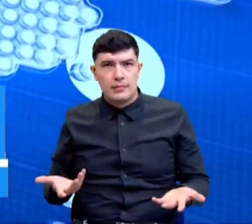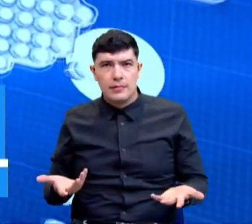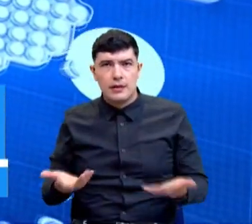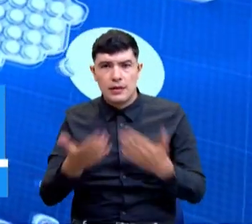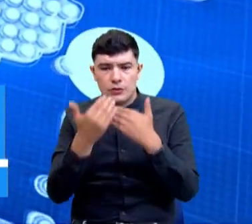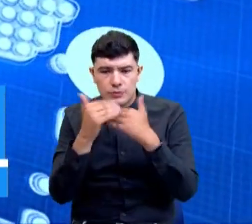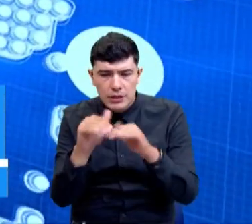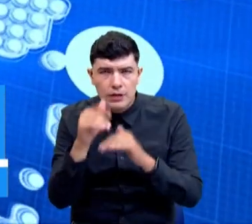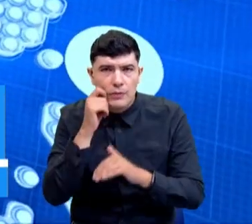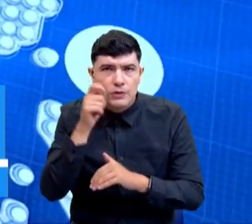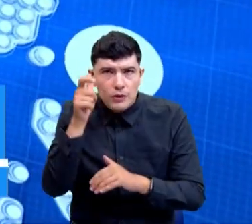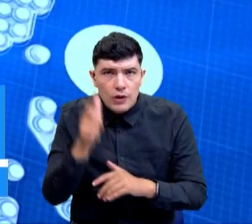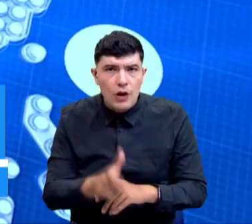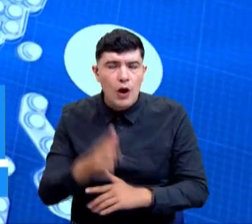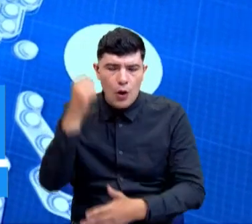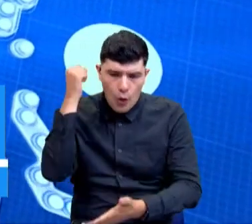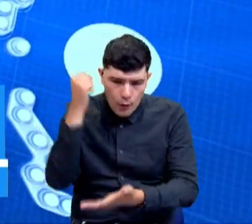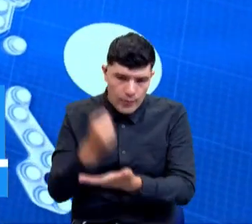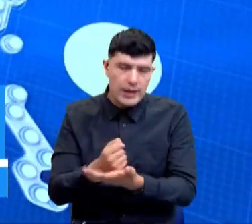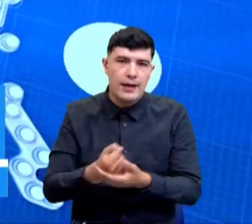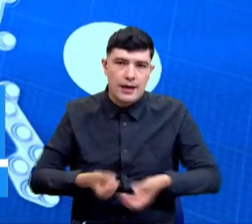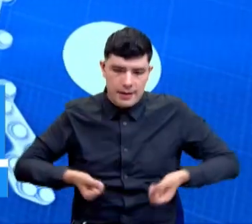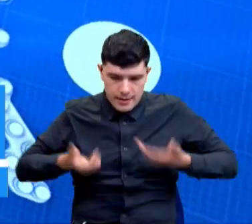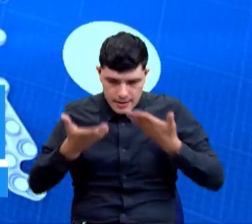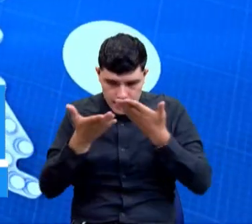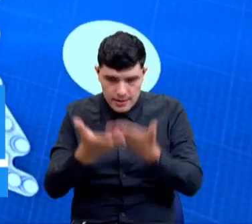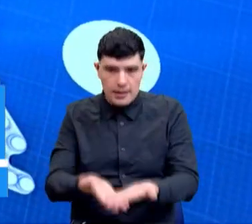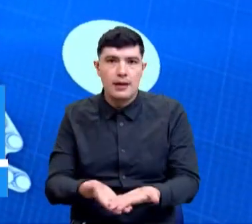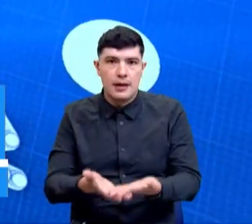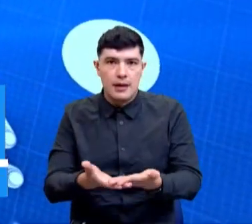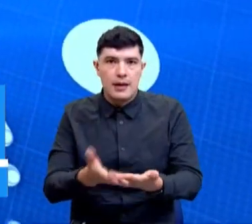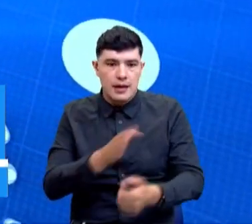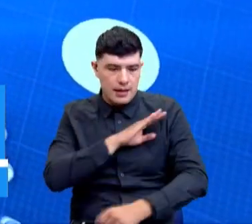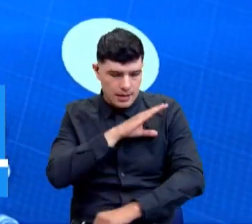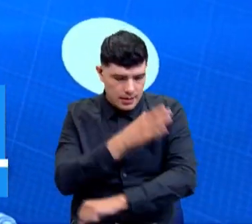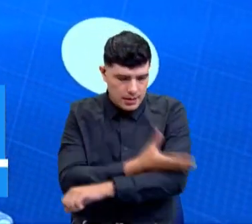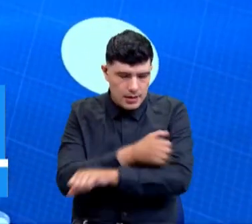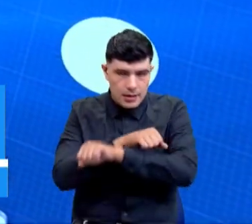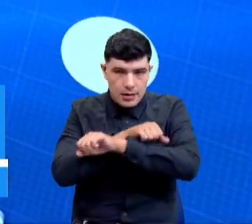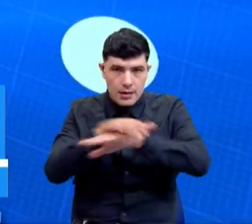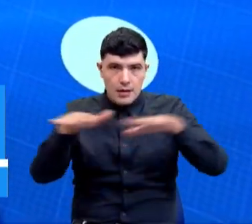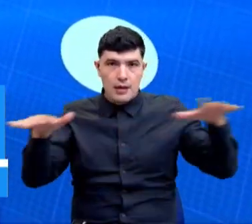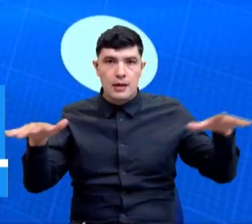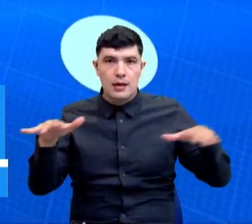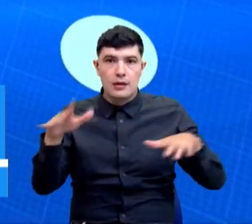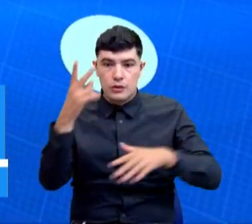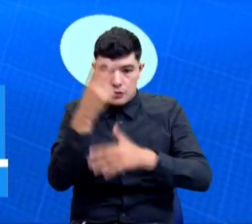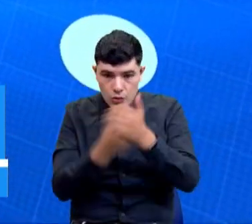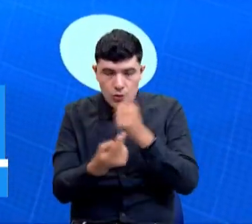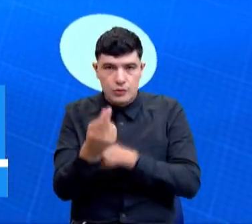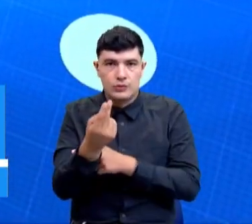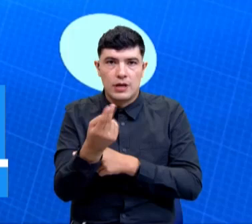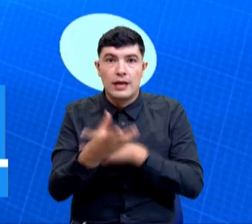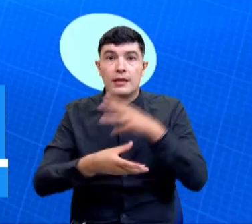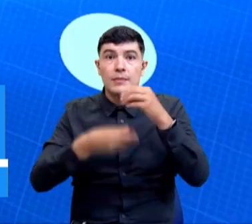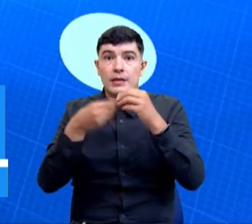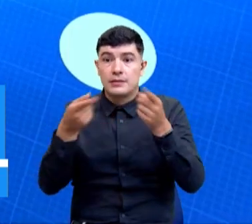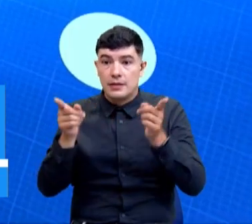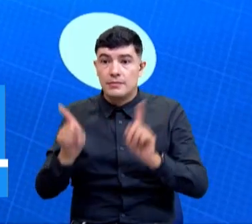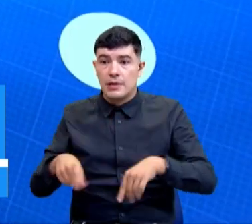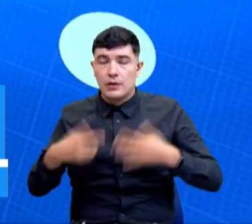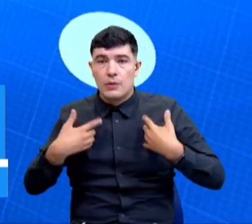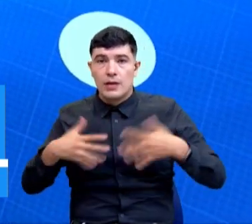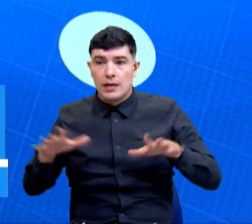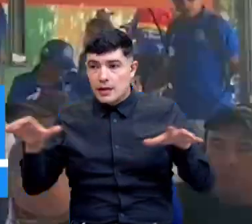mínimos humanitarios son obligatorios para la fuerza pública doblemente, pero también para cualquier